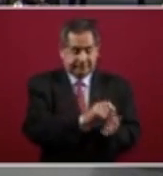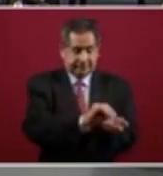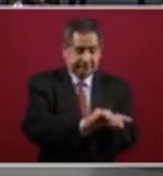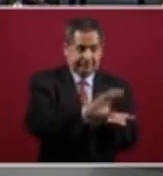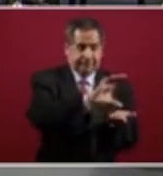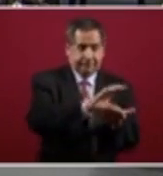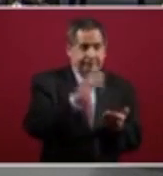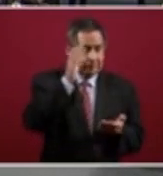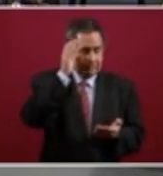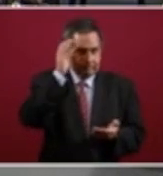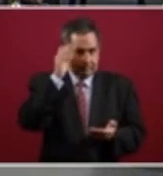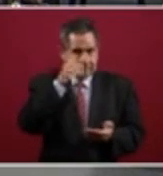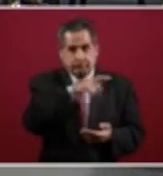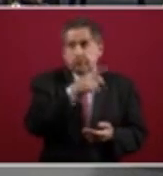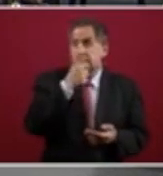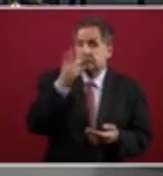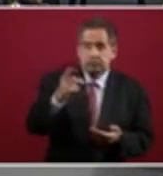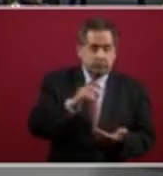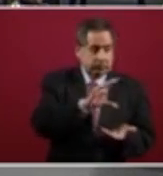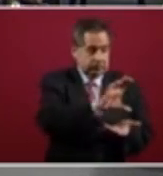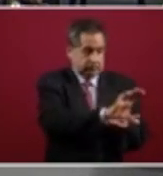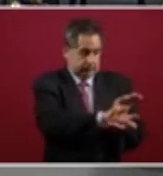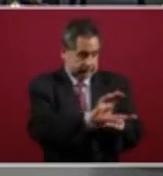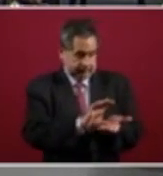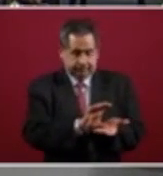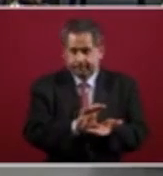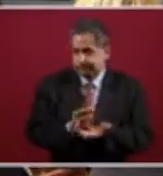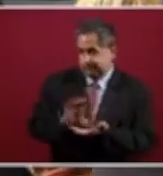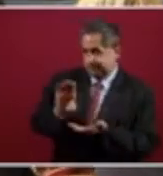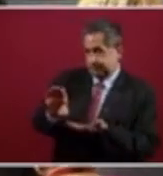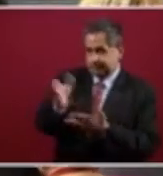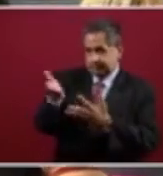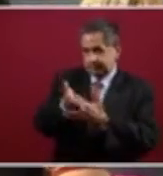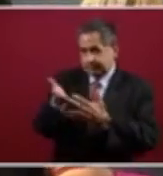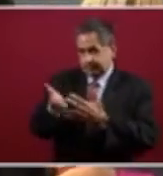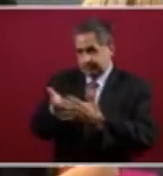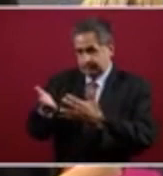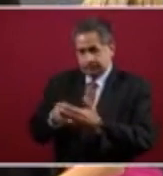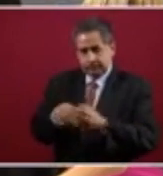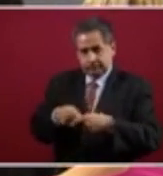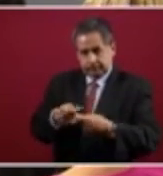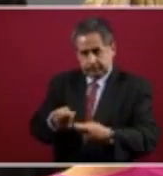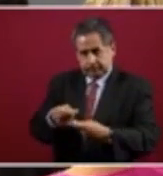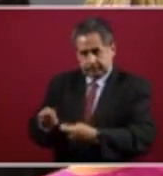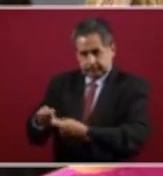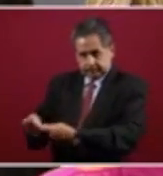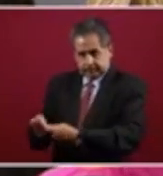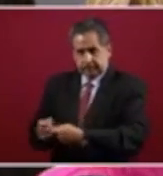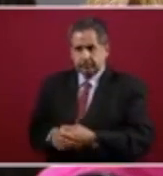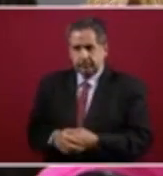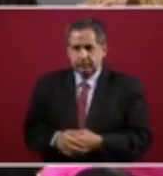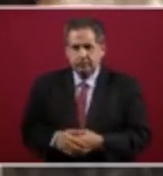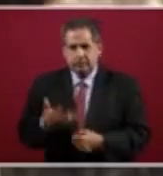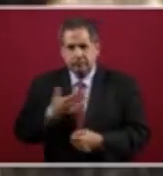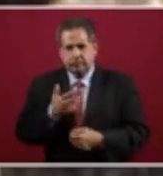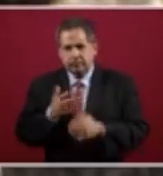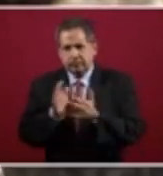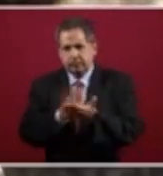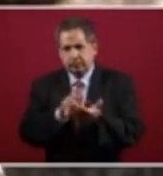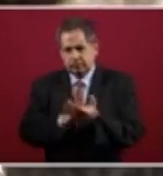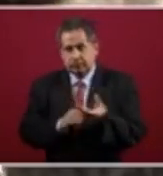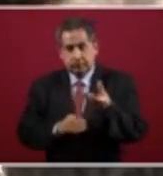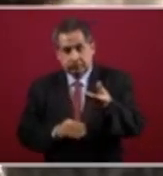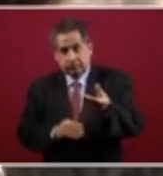a ustedes les dijeron que se había transferido recursos en tres partes iguales, tengo documentos